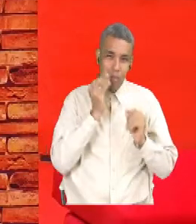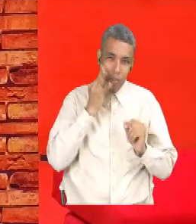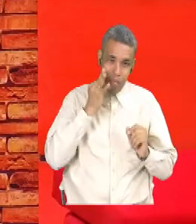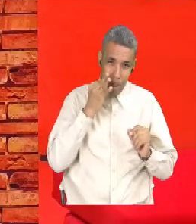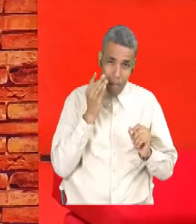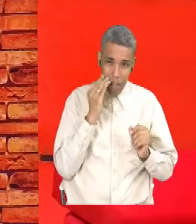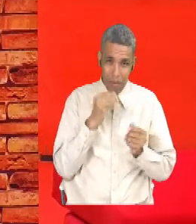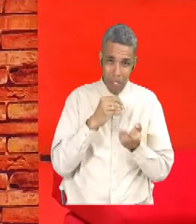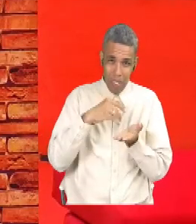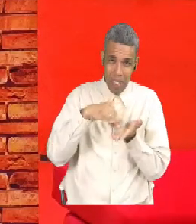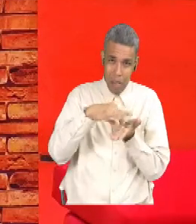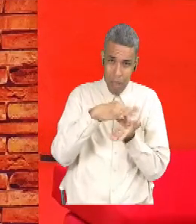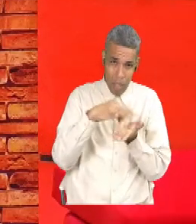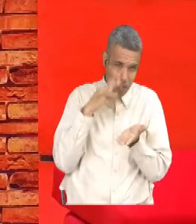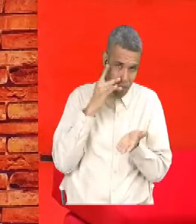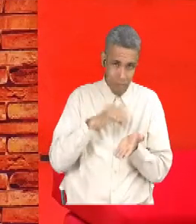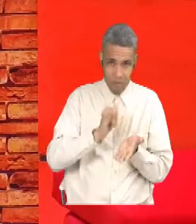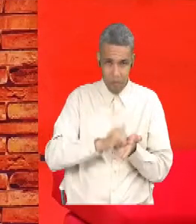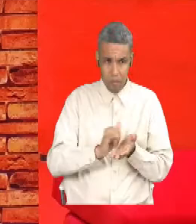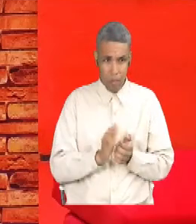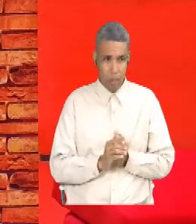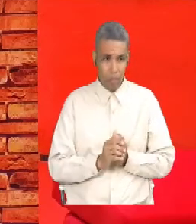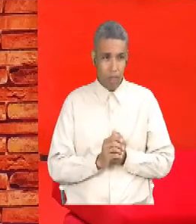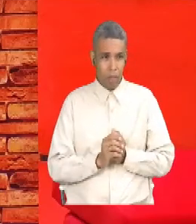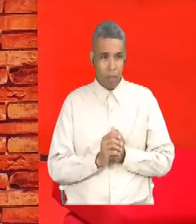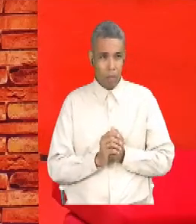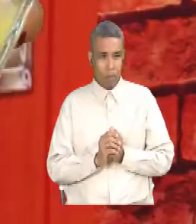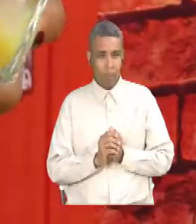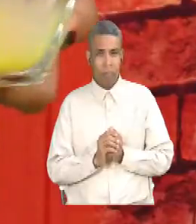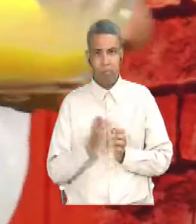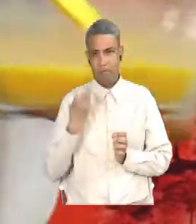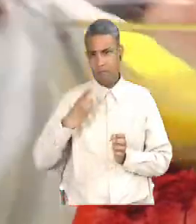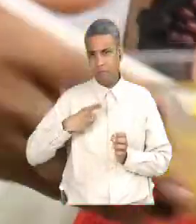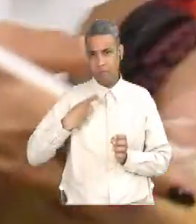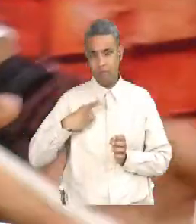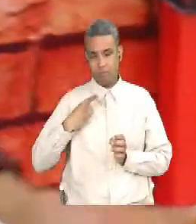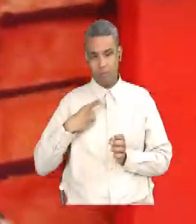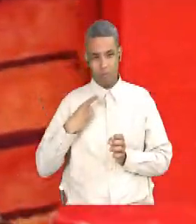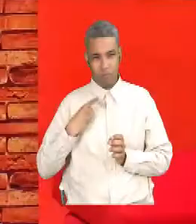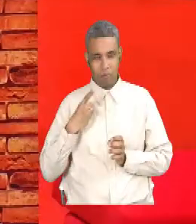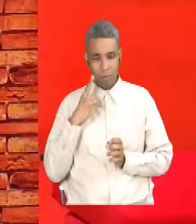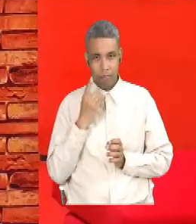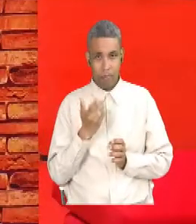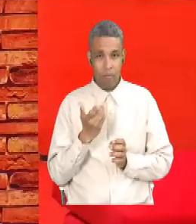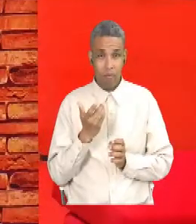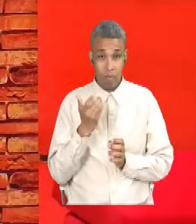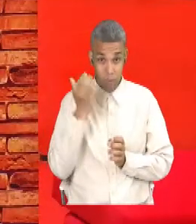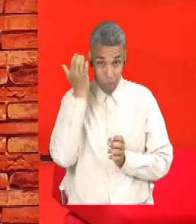enteros, ¿sí? Porque lo voy a tomar como desayuno. Puse dos huevitos enteros.